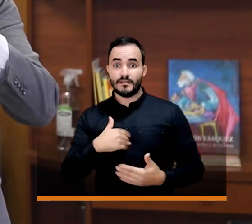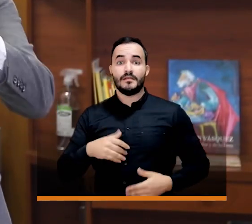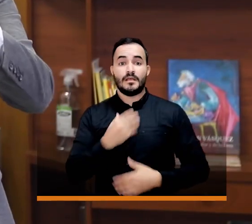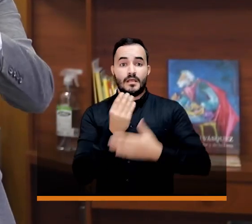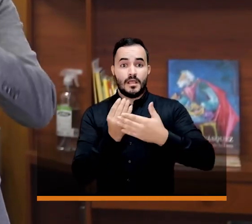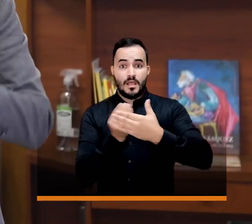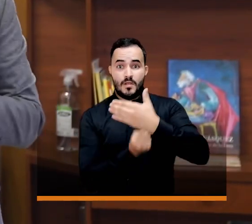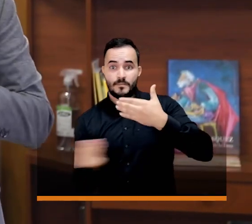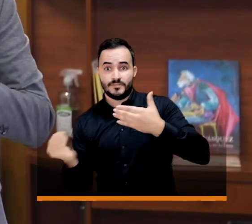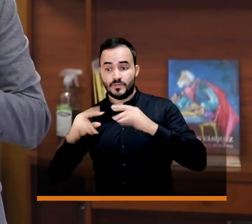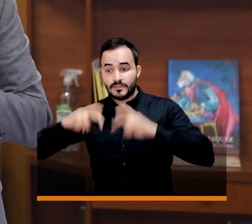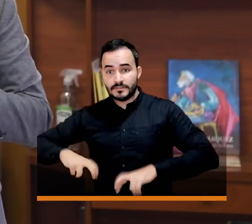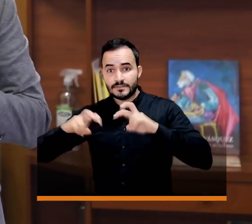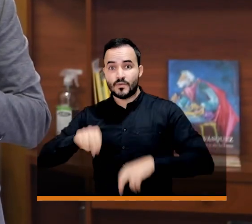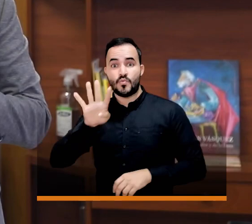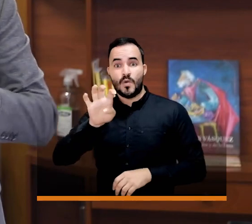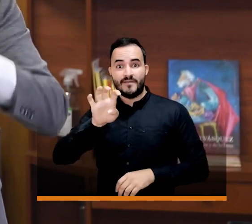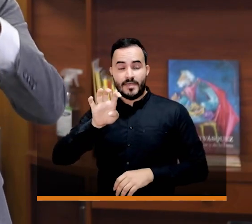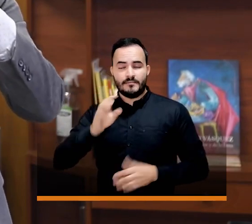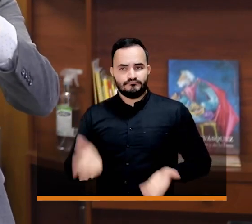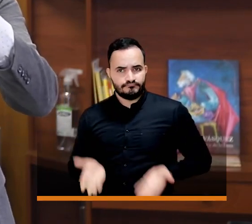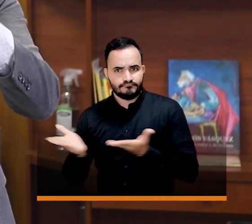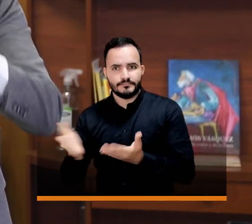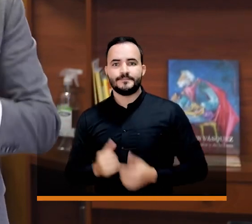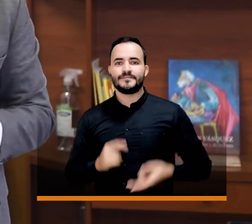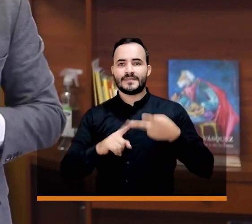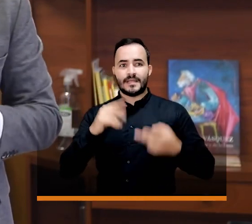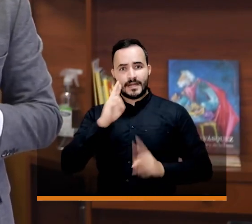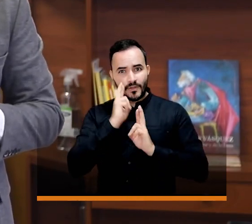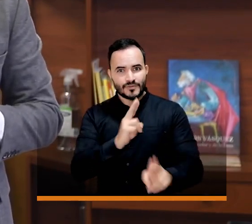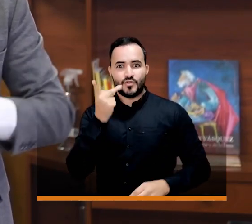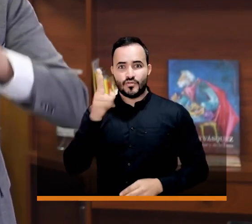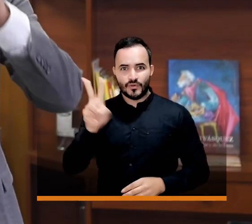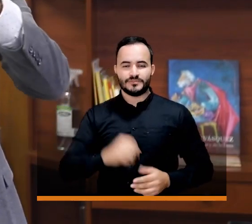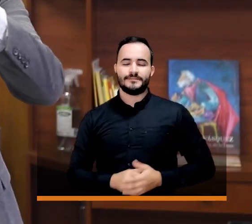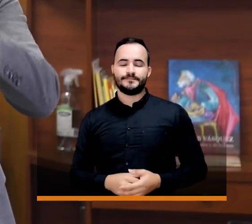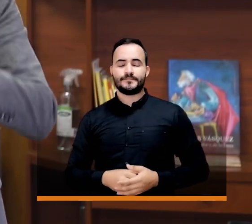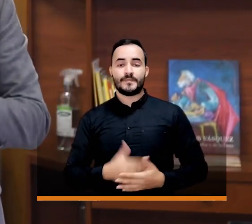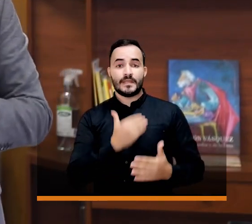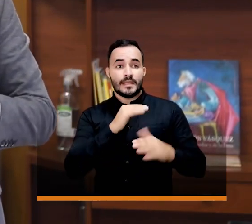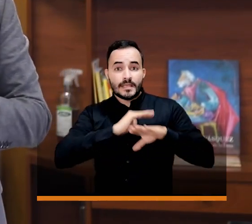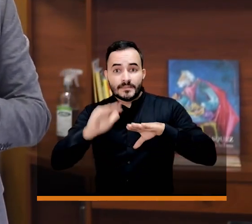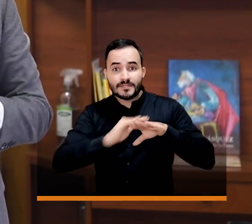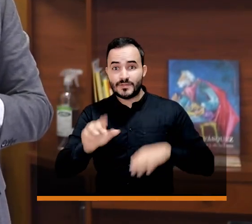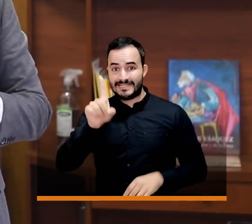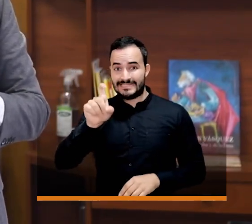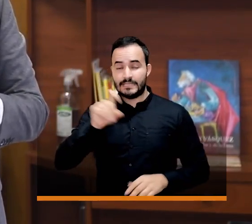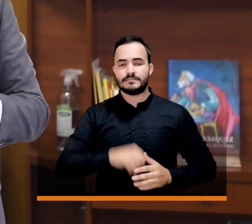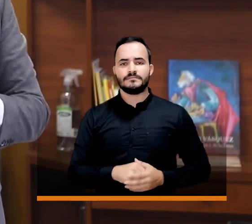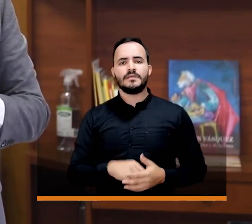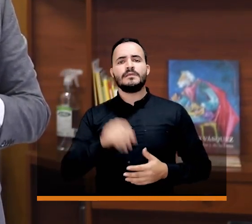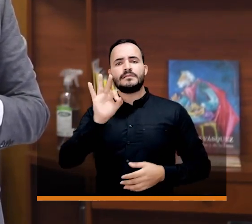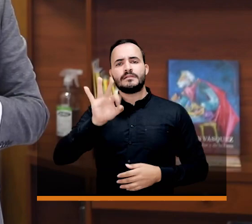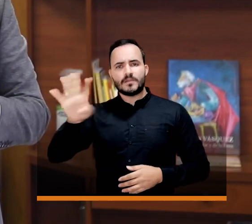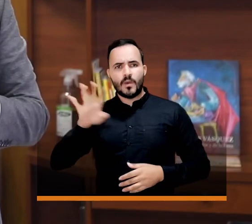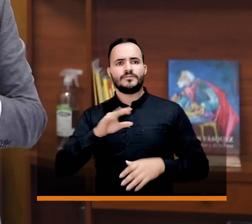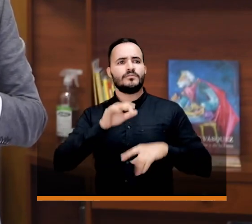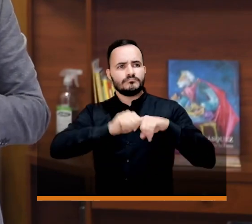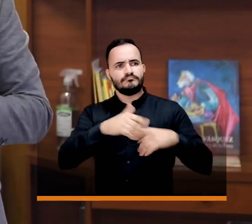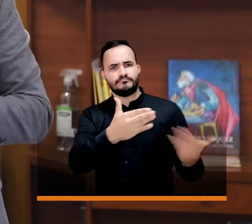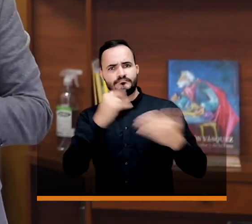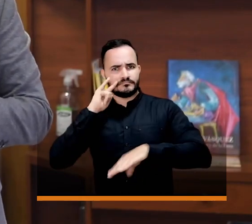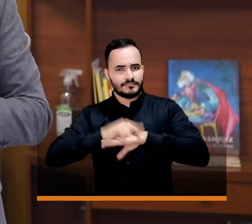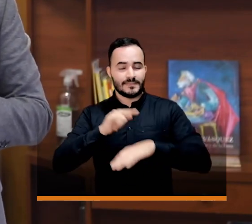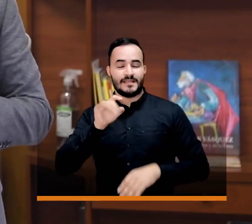aprobaron 9 comisiones accidentales, 12 reconocimientos, 6 invitaciones y 34 citaciones de